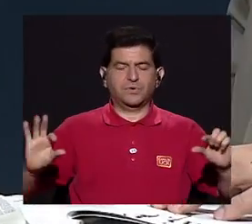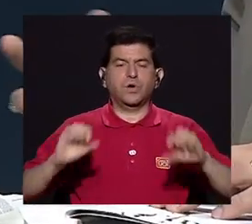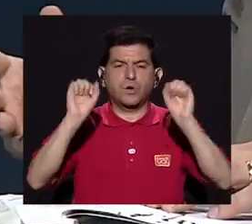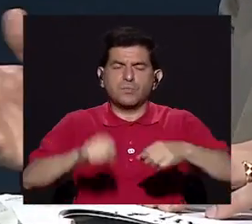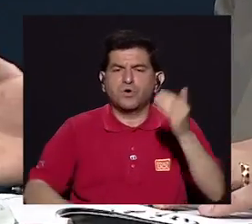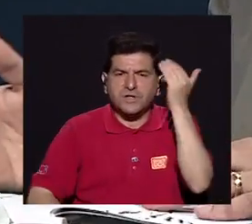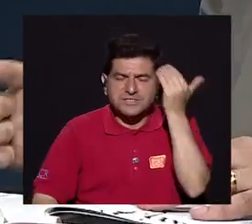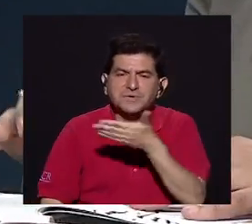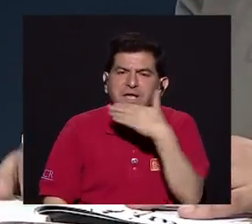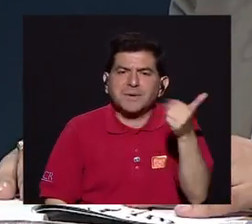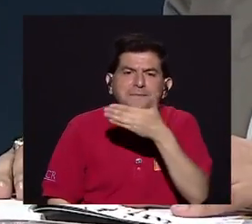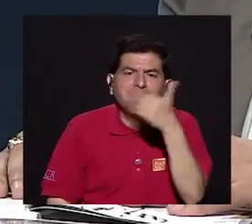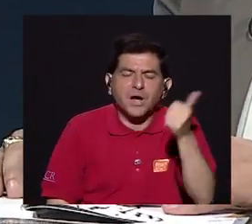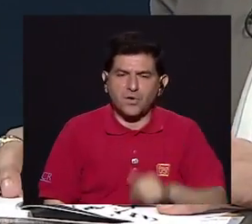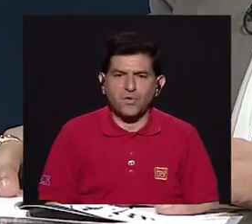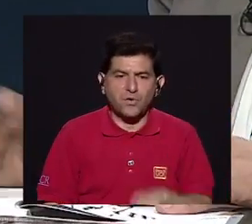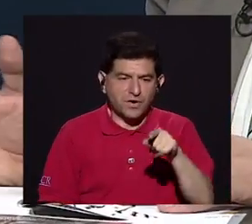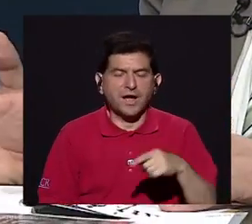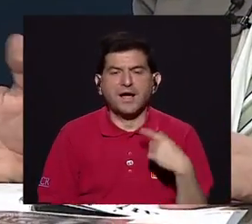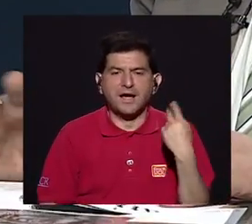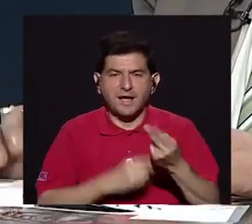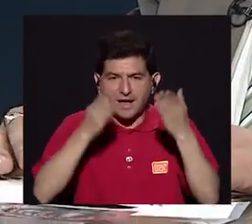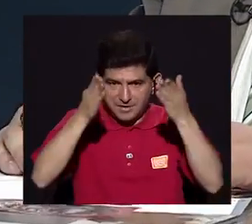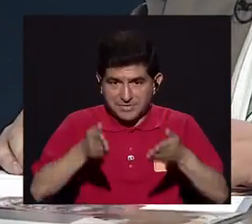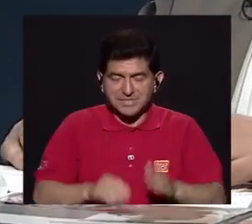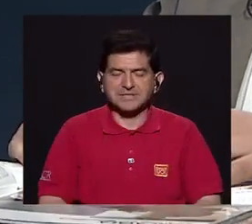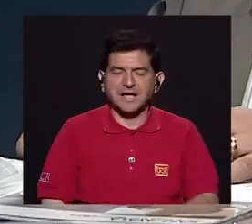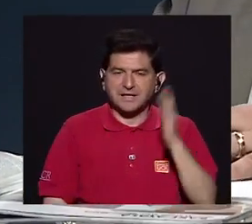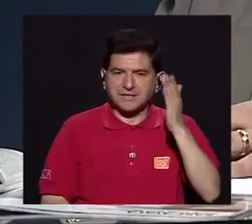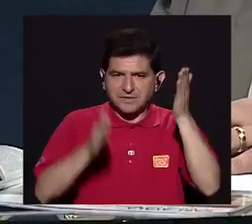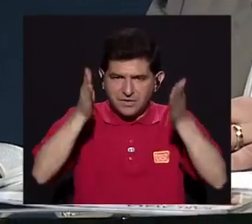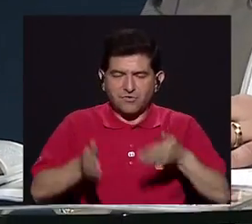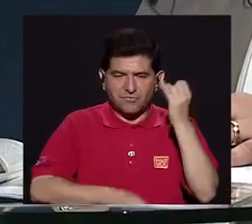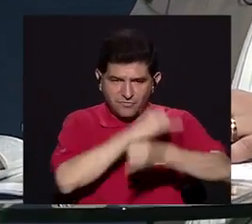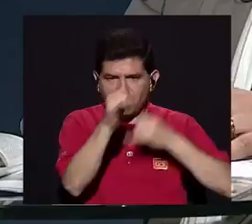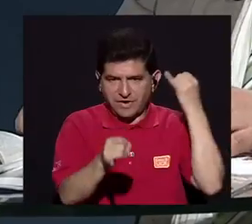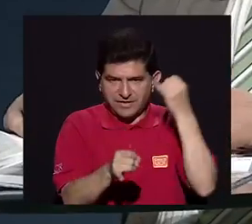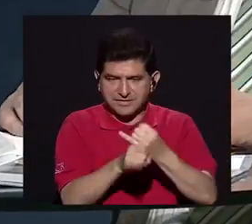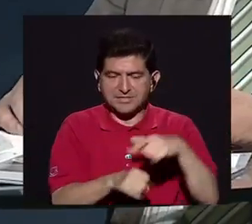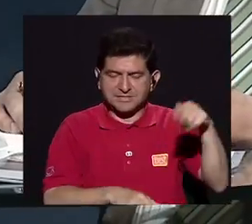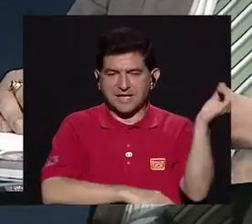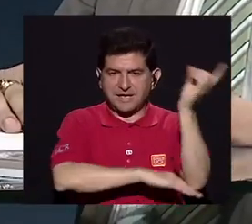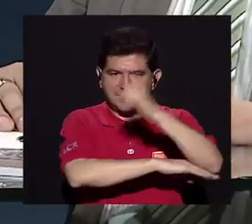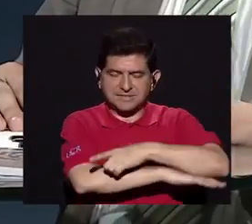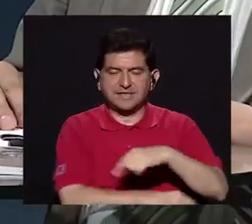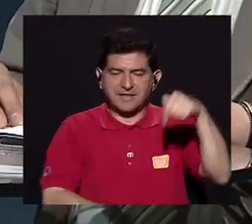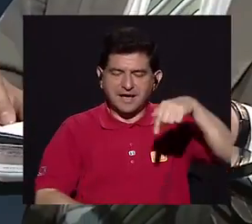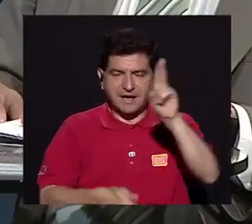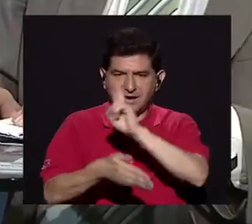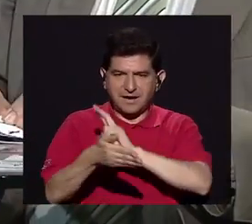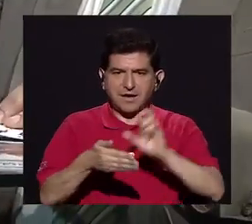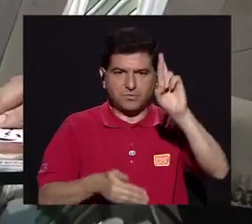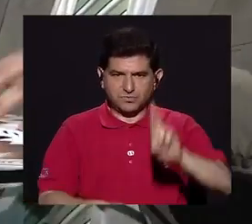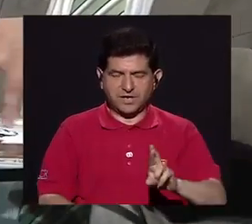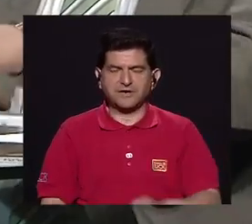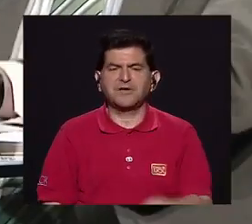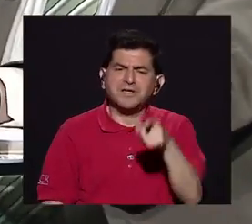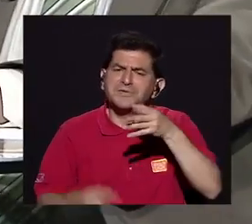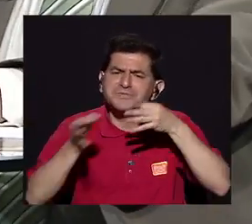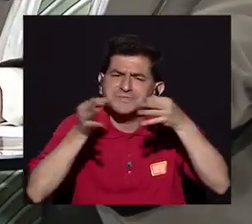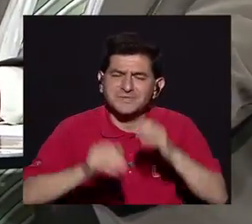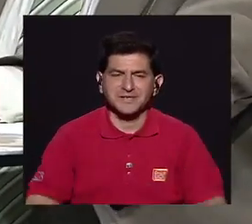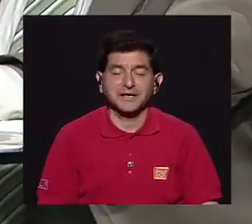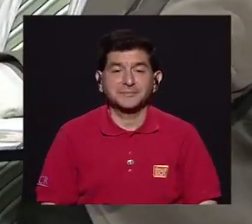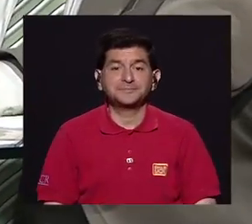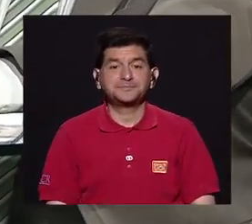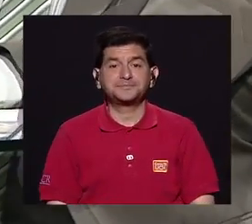poquito puedan conocer mejor a este visitante, conferencista internacional que está en estos días por la Universidad de Costa Rica. ¿Sí? Cuéntenos, don Carlos.